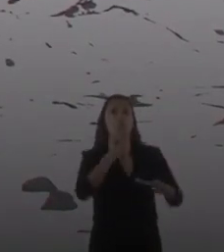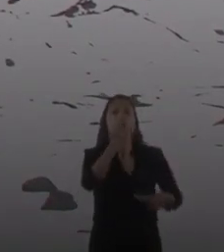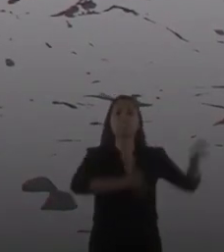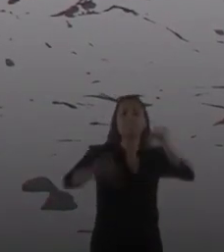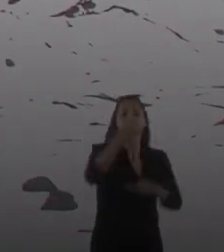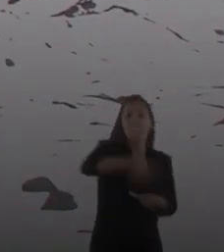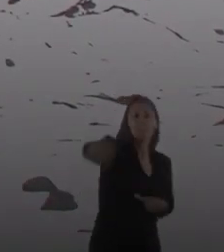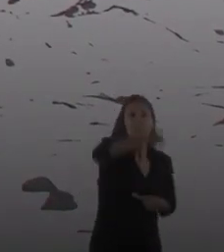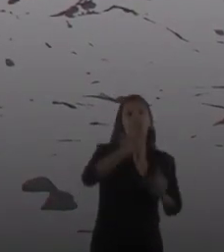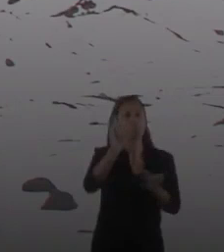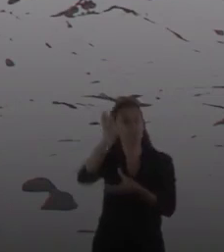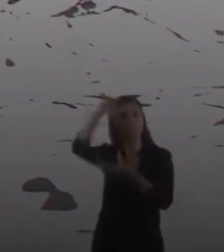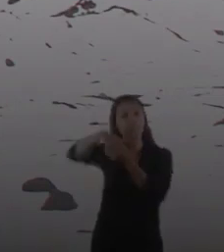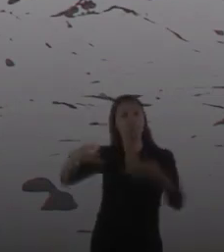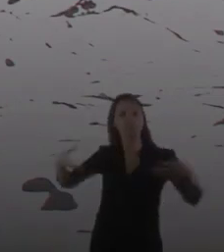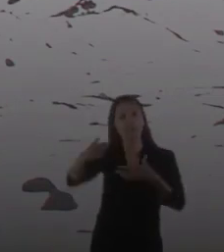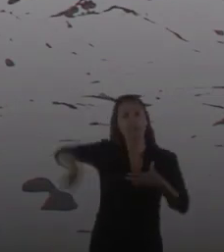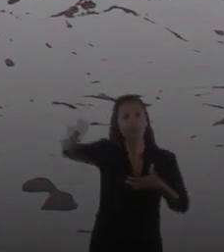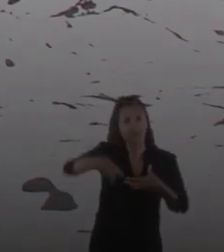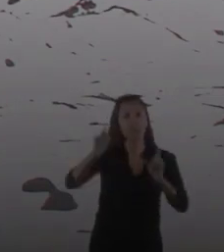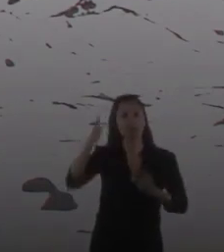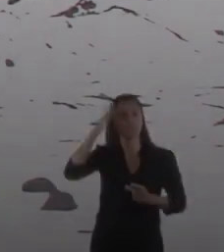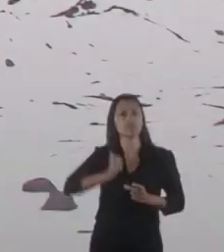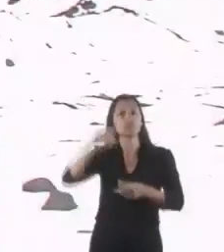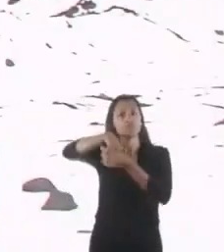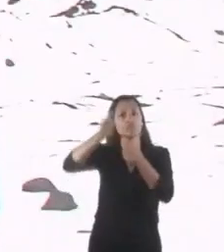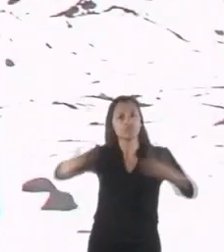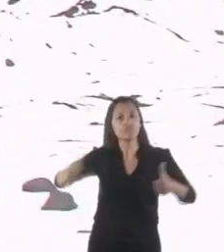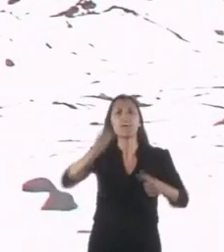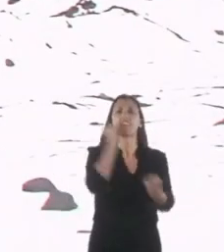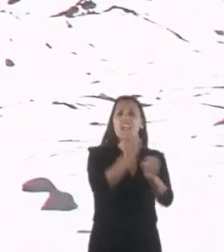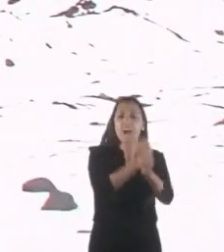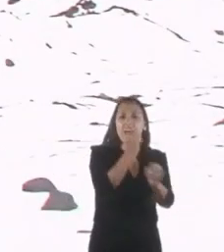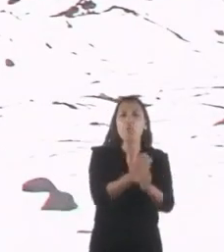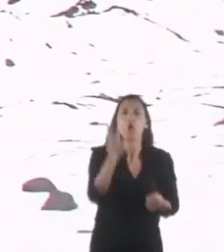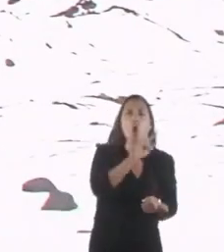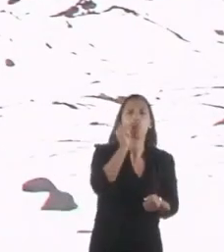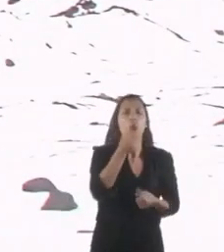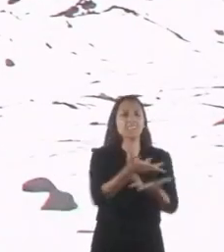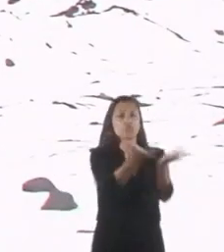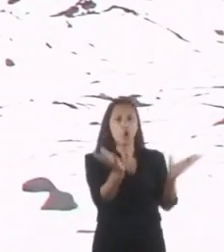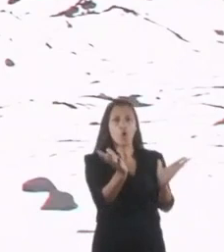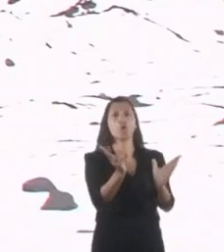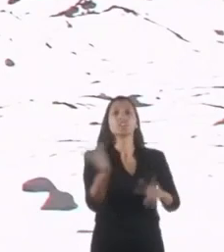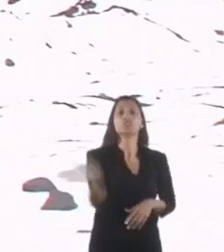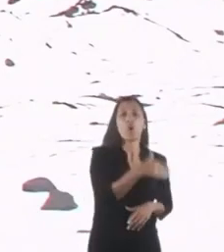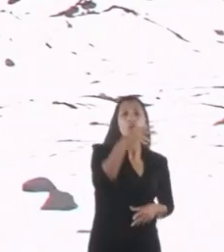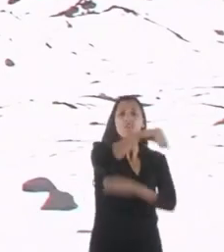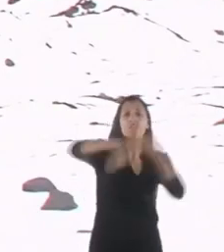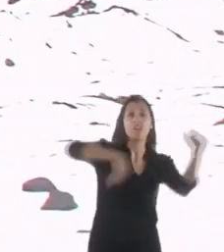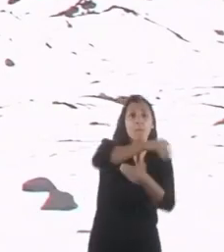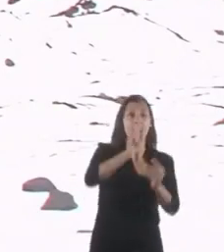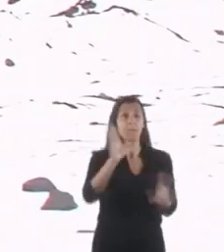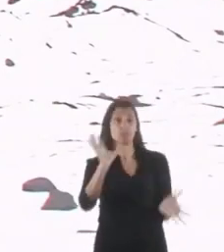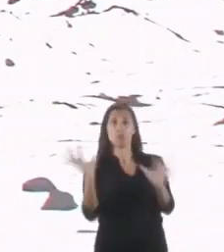científicas, integrantes de nuestras Fuerzas Armadas, trabajadores y trabajadoras, a cada familia que aquí se